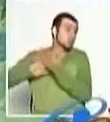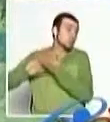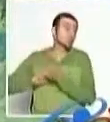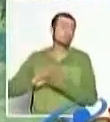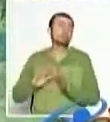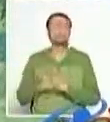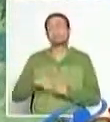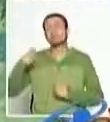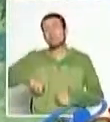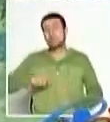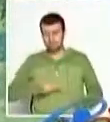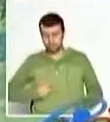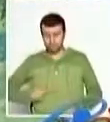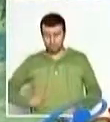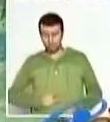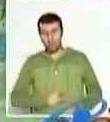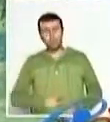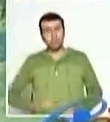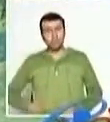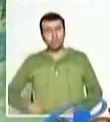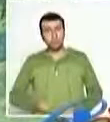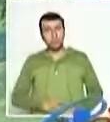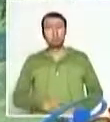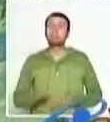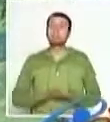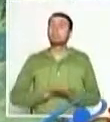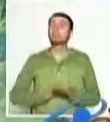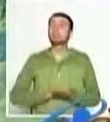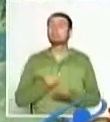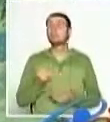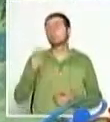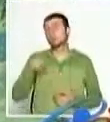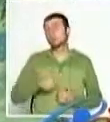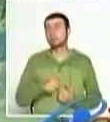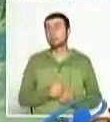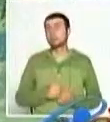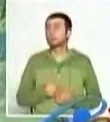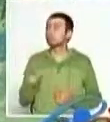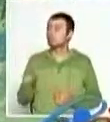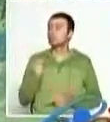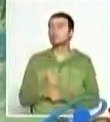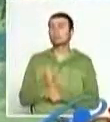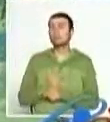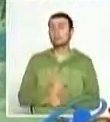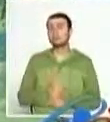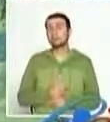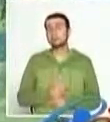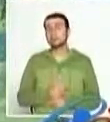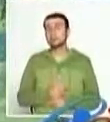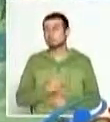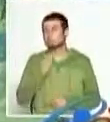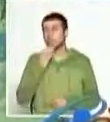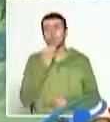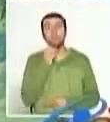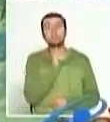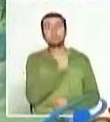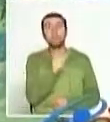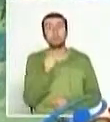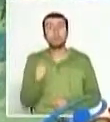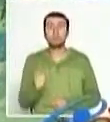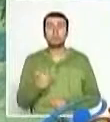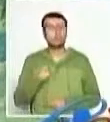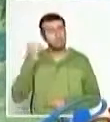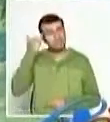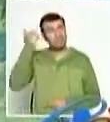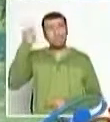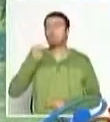cuando había que tratarle el intestino. Entonces es ese concepto. Y como ustedes se automedican tanto,